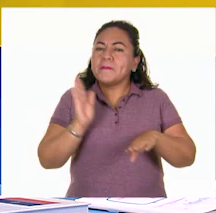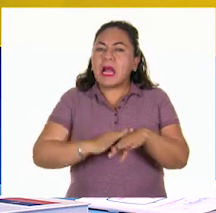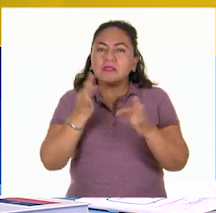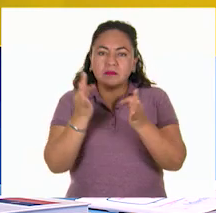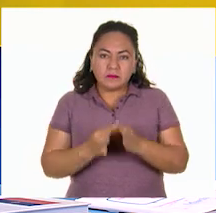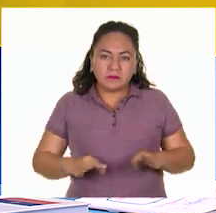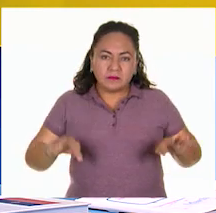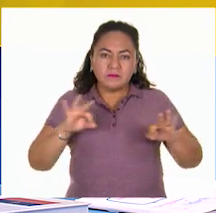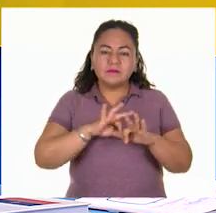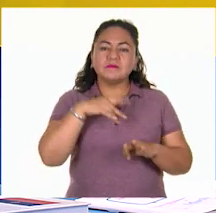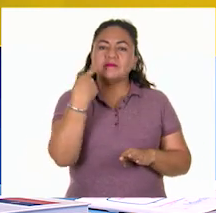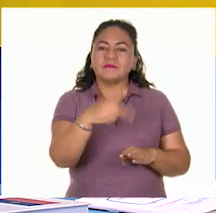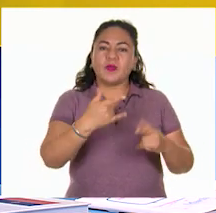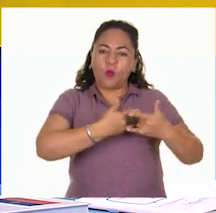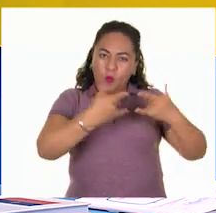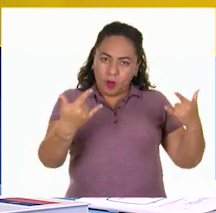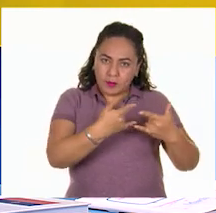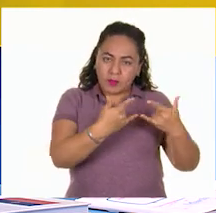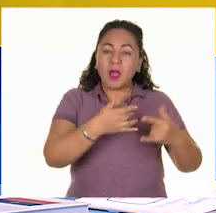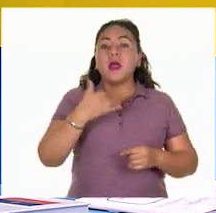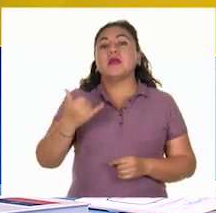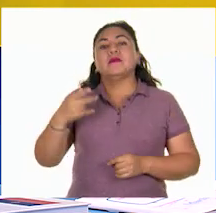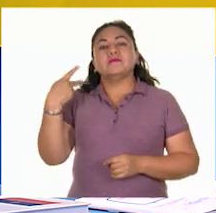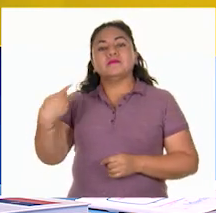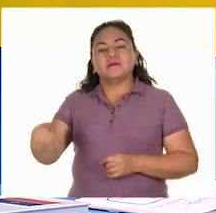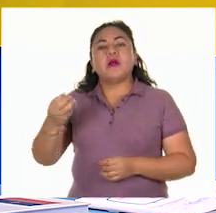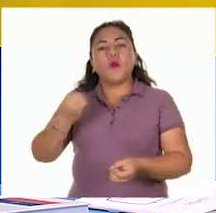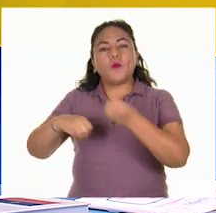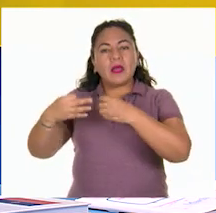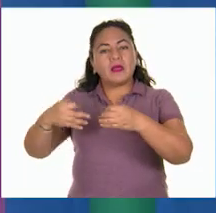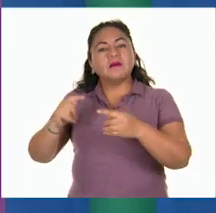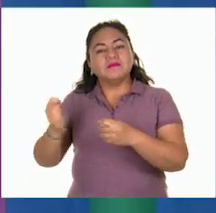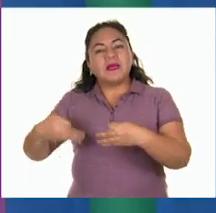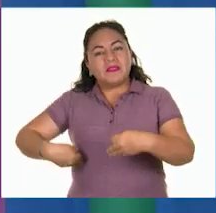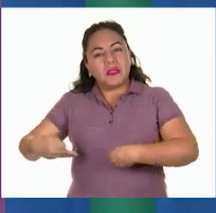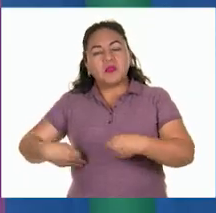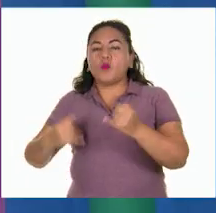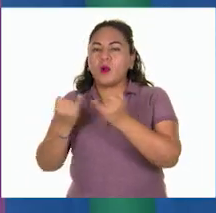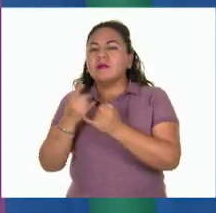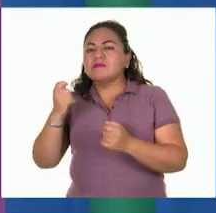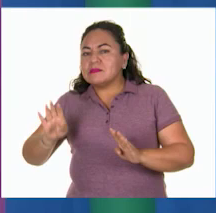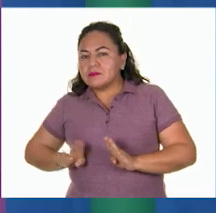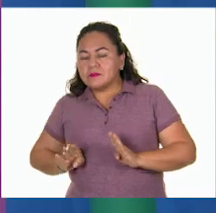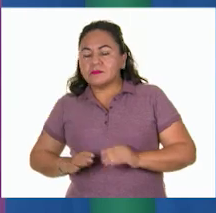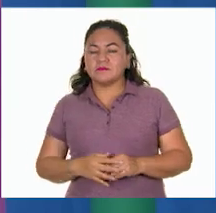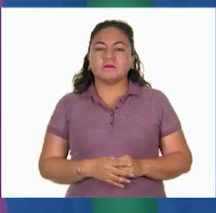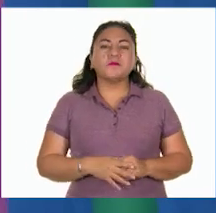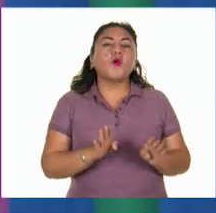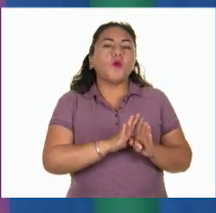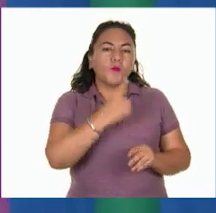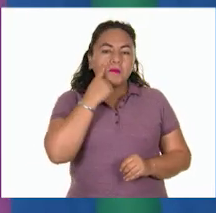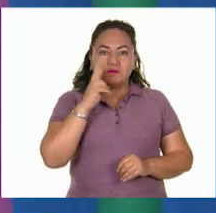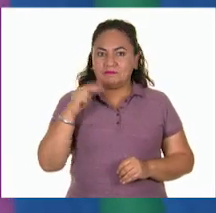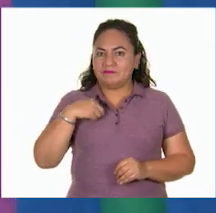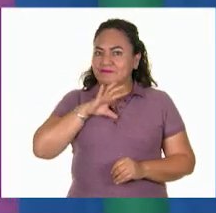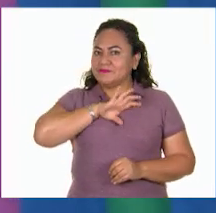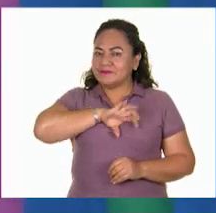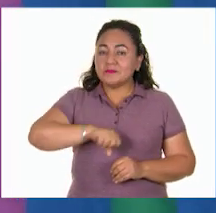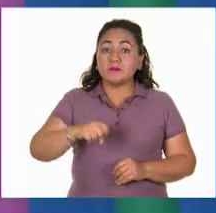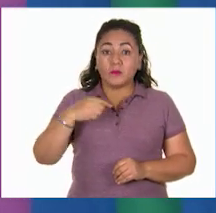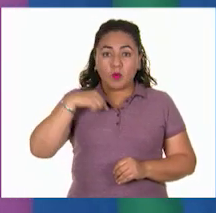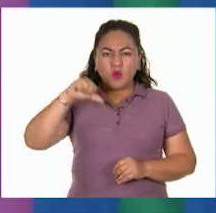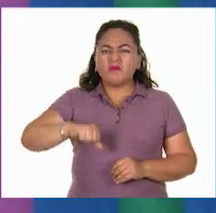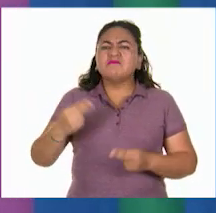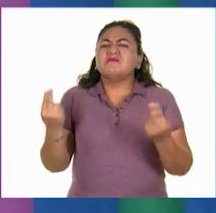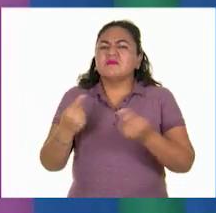esenciales de los cuentos y de las obras de teatro. ¿Qué te parece? Pues me encanta la idea. ¿Y qué necesitaremos para trabajar